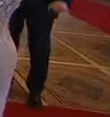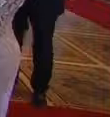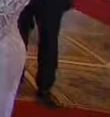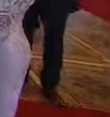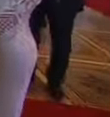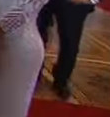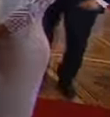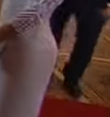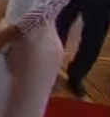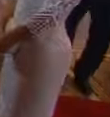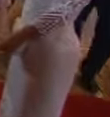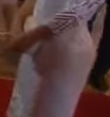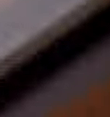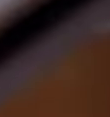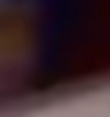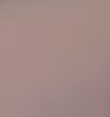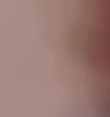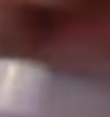Nación.